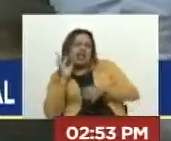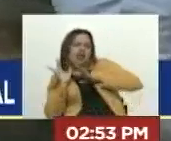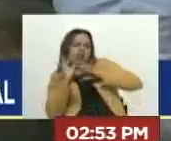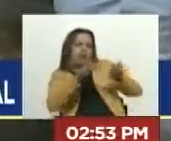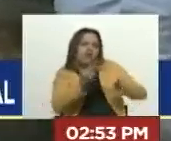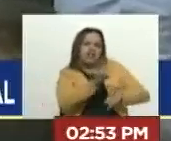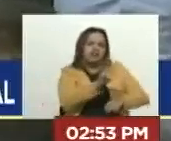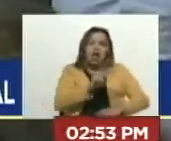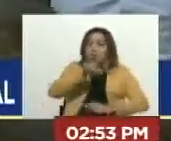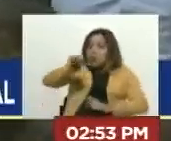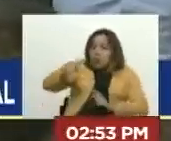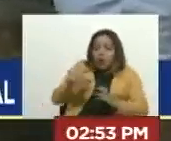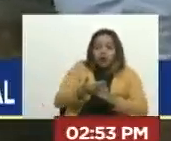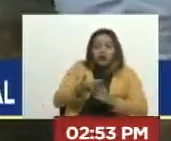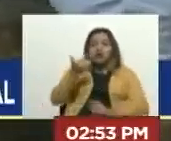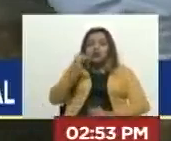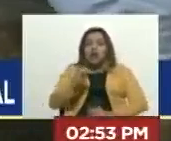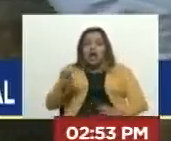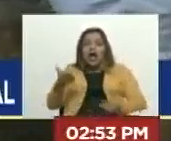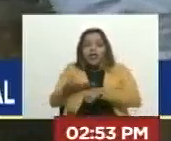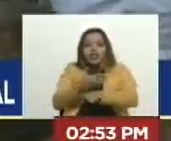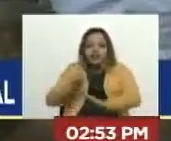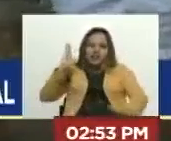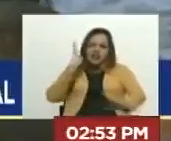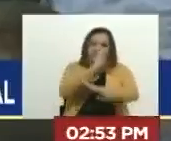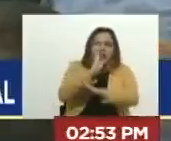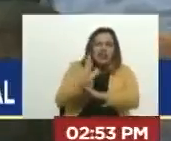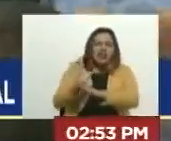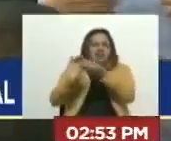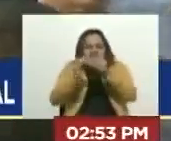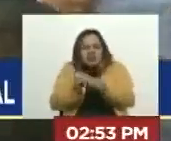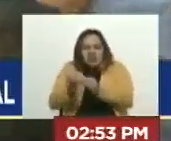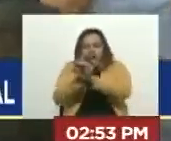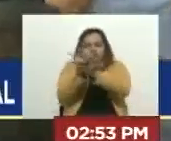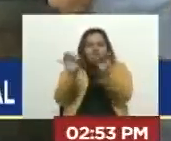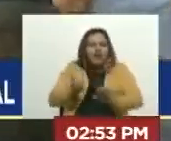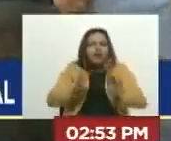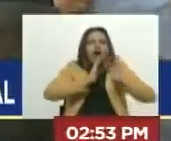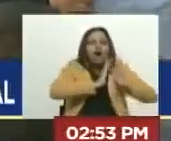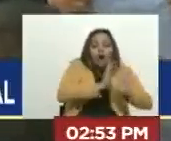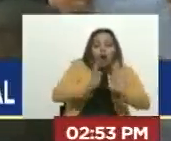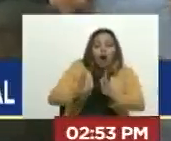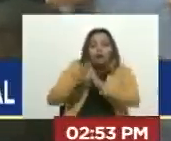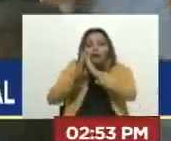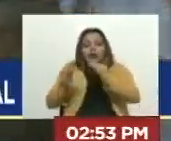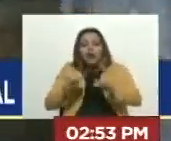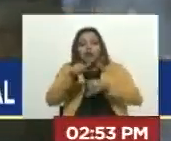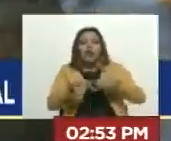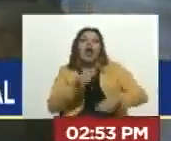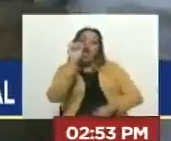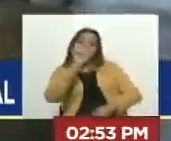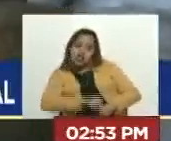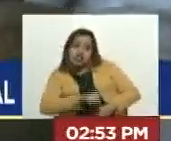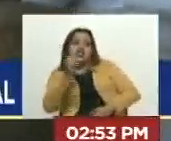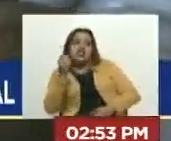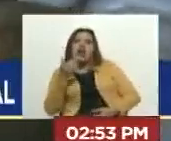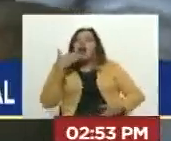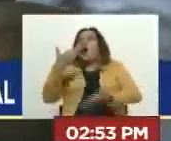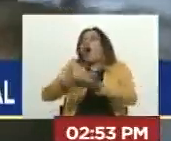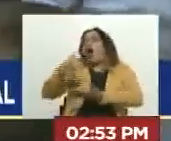Todos ellos, y eso vino acompañado de sanciones previas, de preparar el escenario para que todo al final se justificara. Menos mal